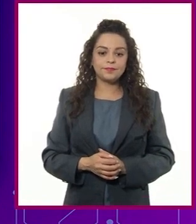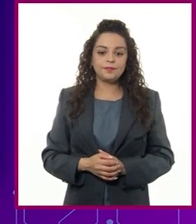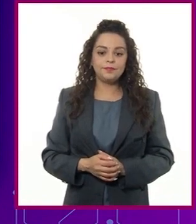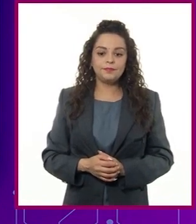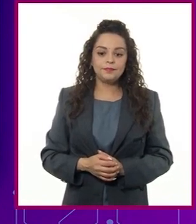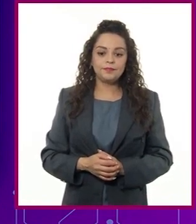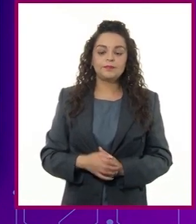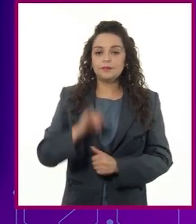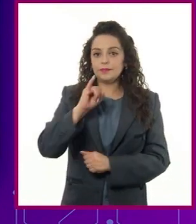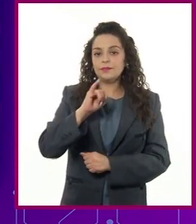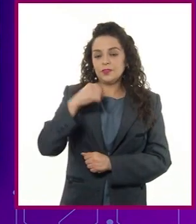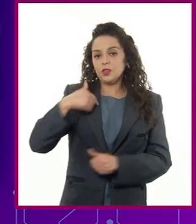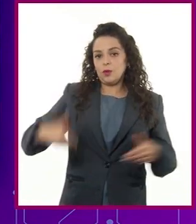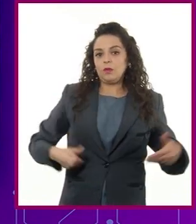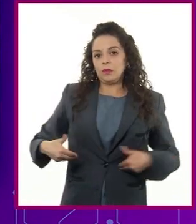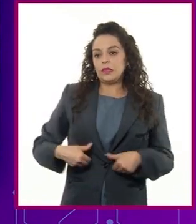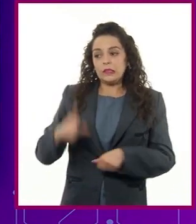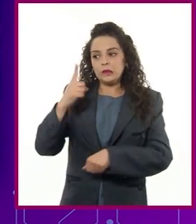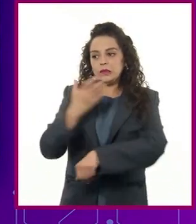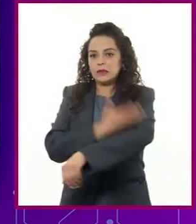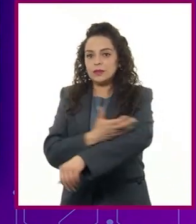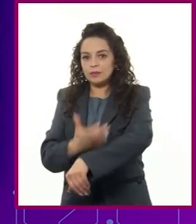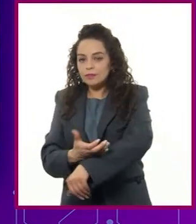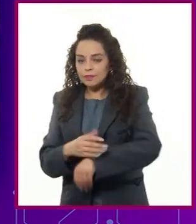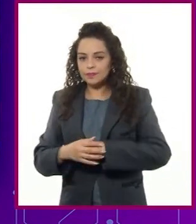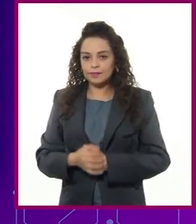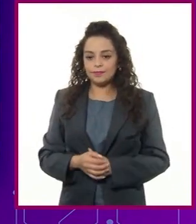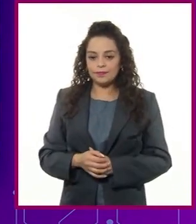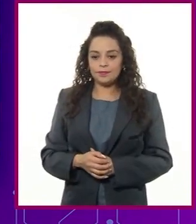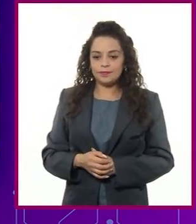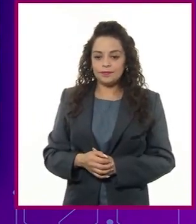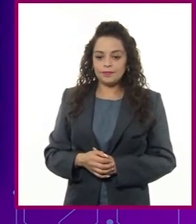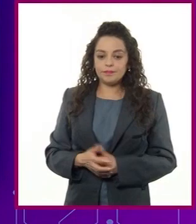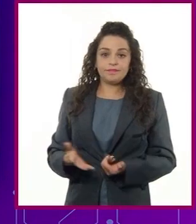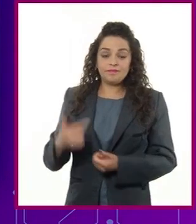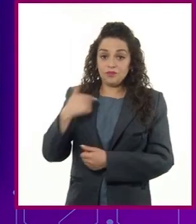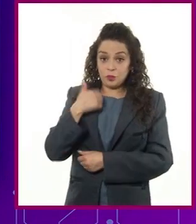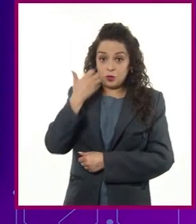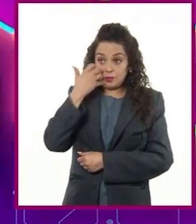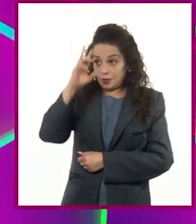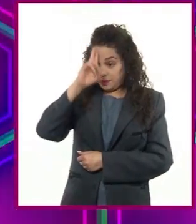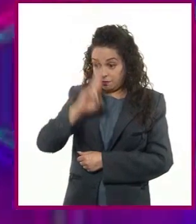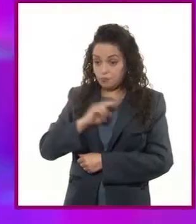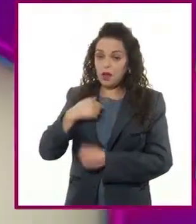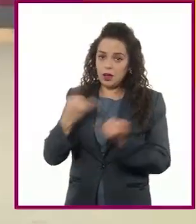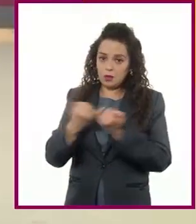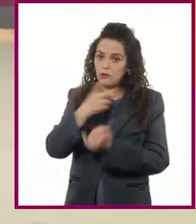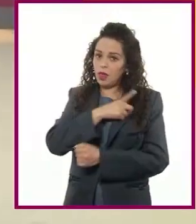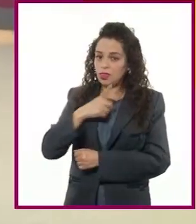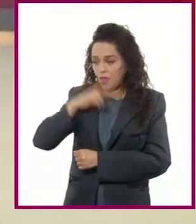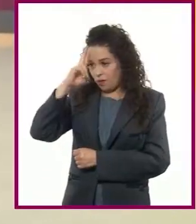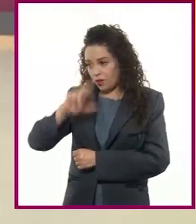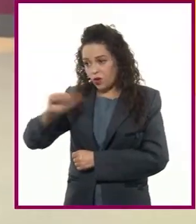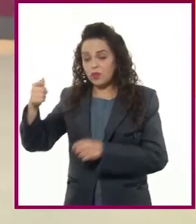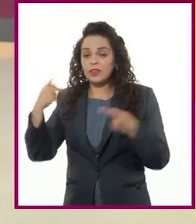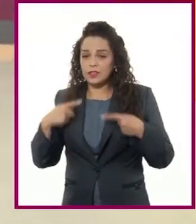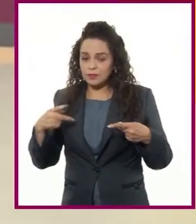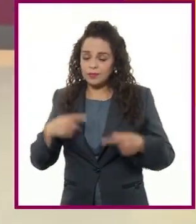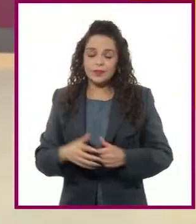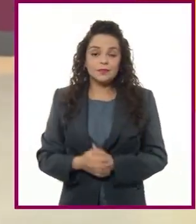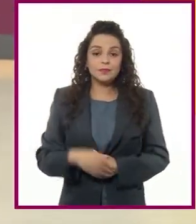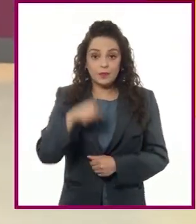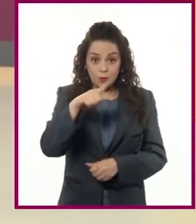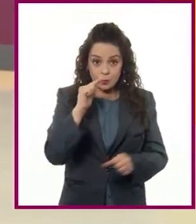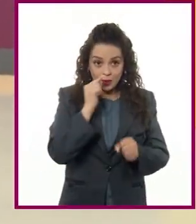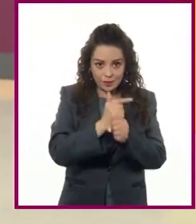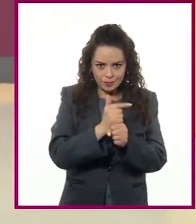Sí, molesté a un compañero. Si yo quiero que me respeten, debo de respetar a los otros. ¿Lograron identificarse